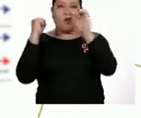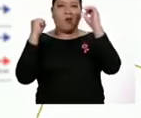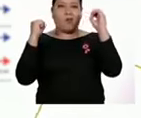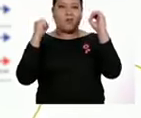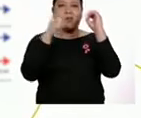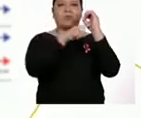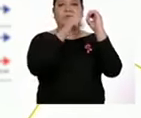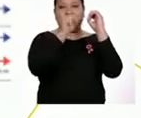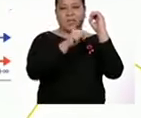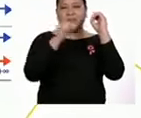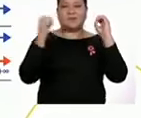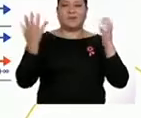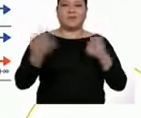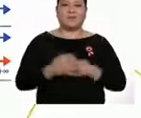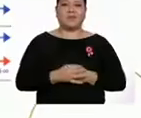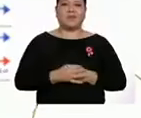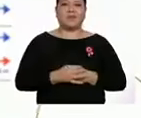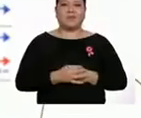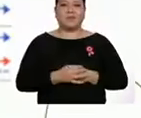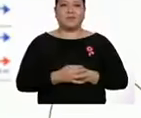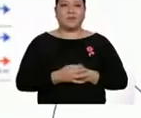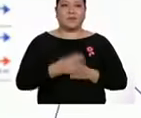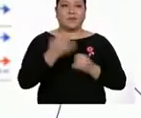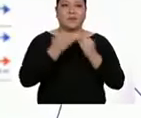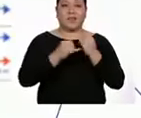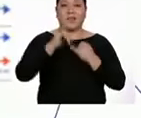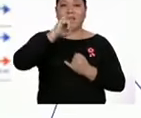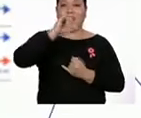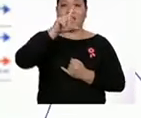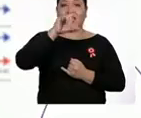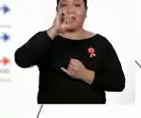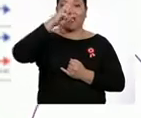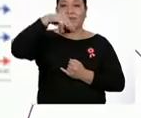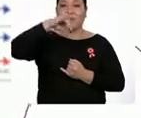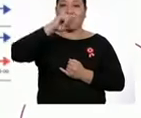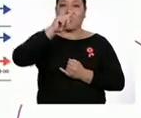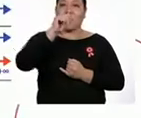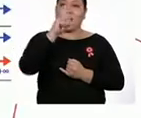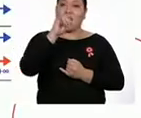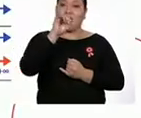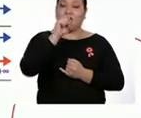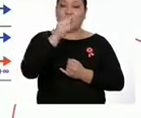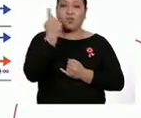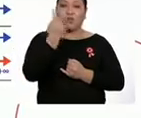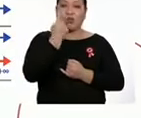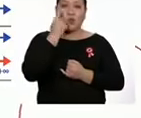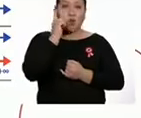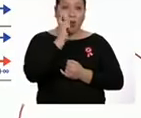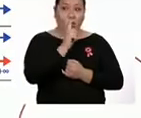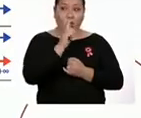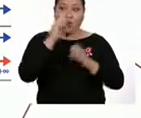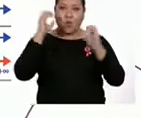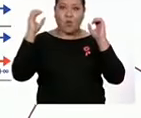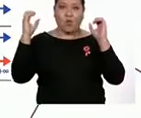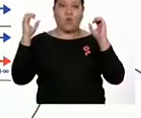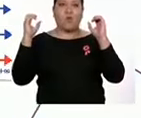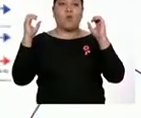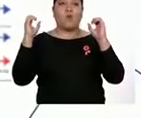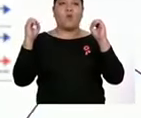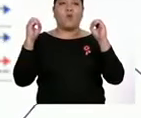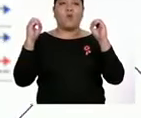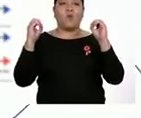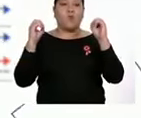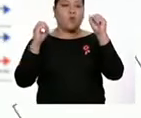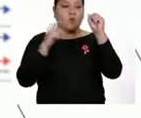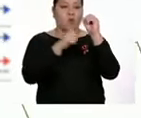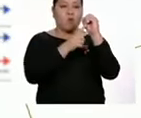queda excluido. Finalmente, los ilimitados, intervalos en los que solo uno de los extremos está